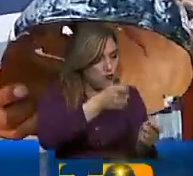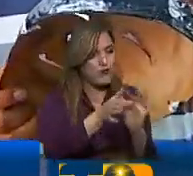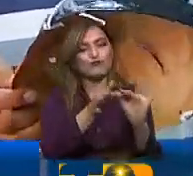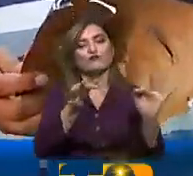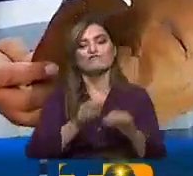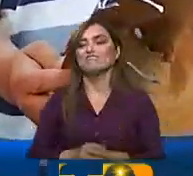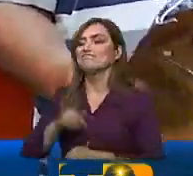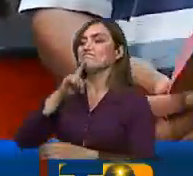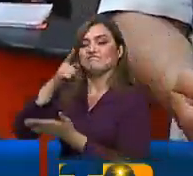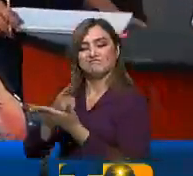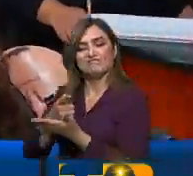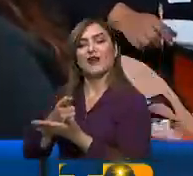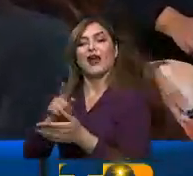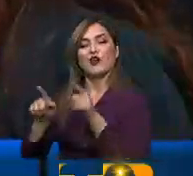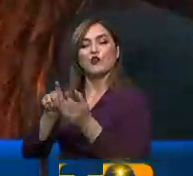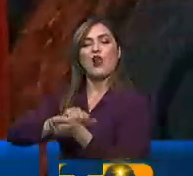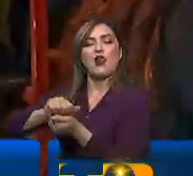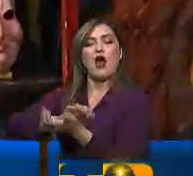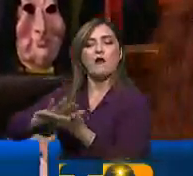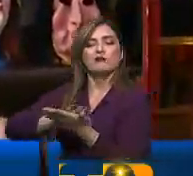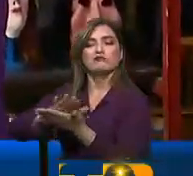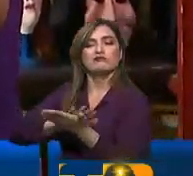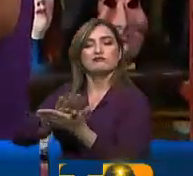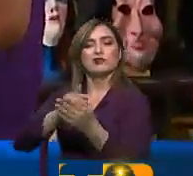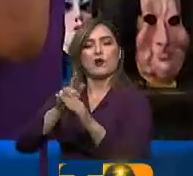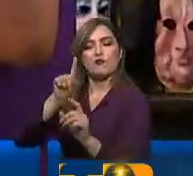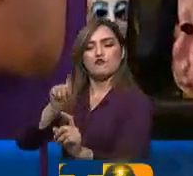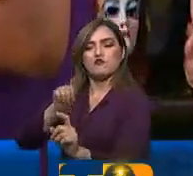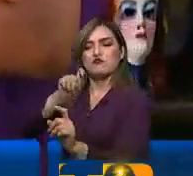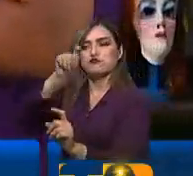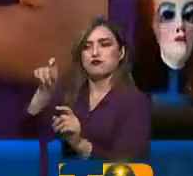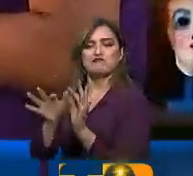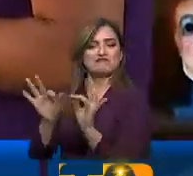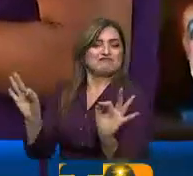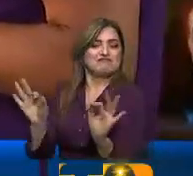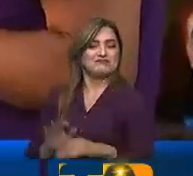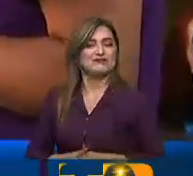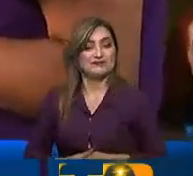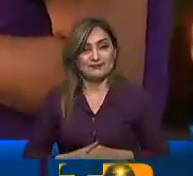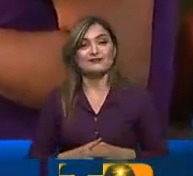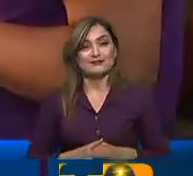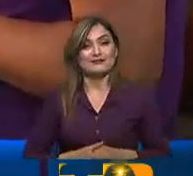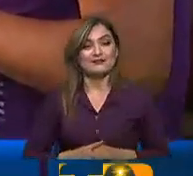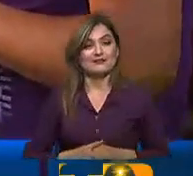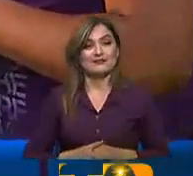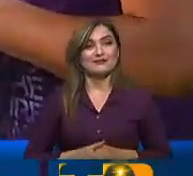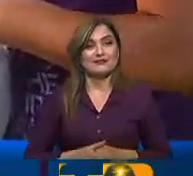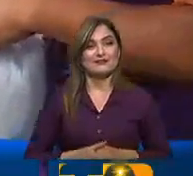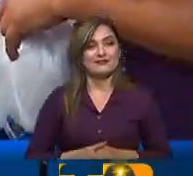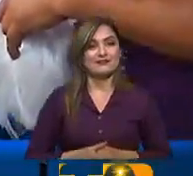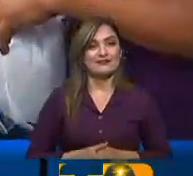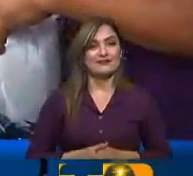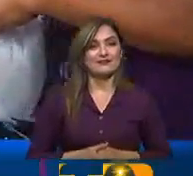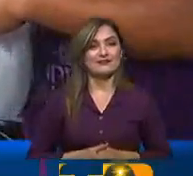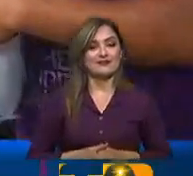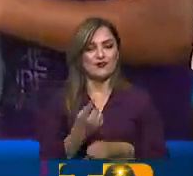desinfecta, les lavamos en muchos de los casos y después les ponemos alcoholcito y después no le ponemos enseguida en la estancia, sino